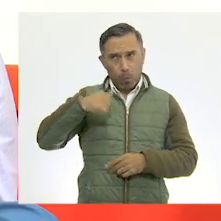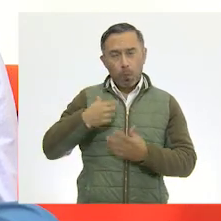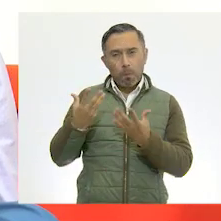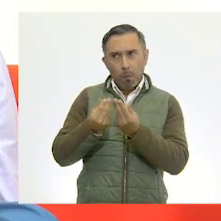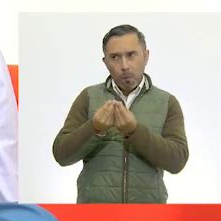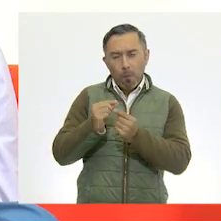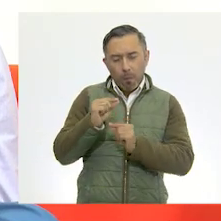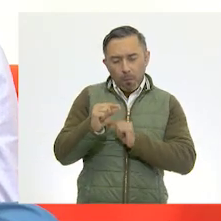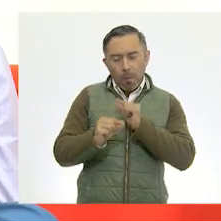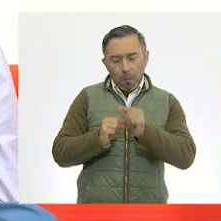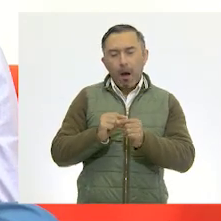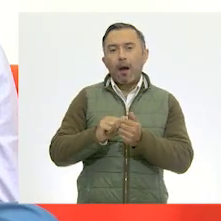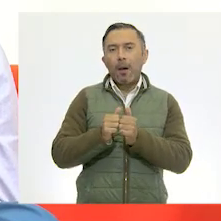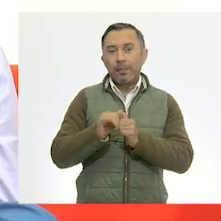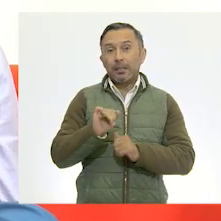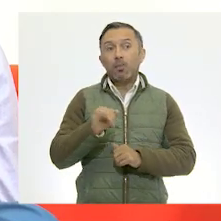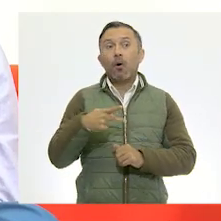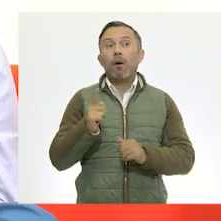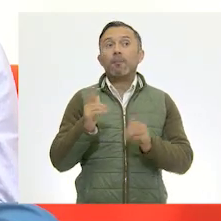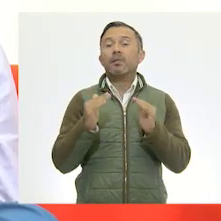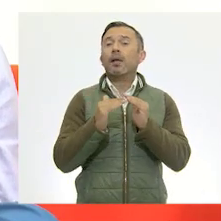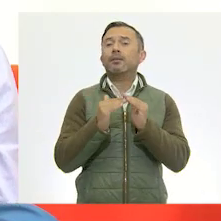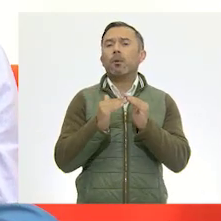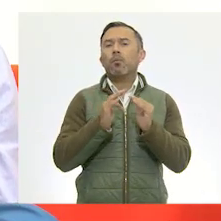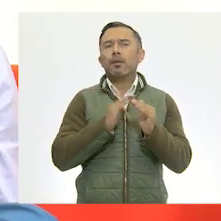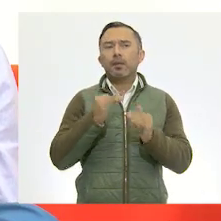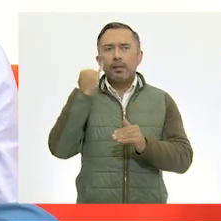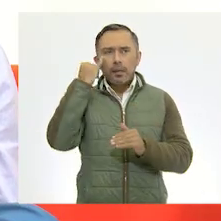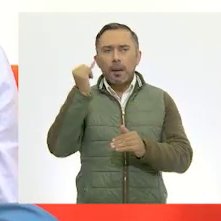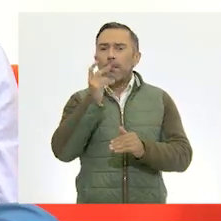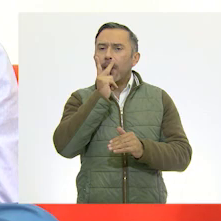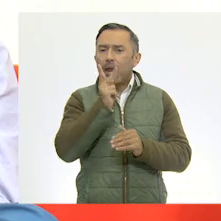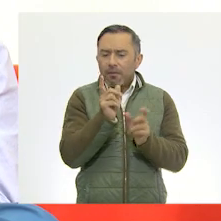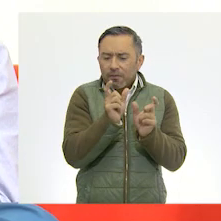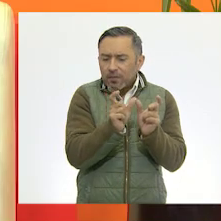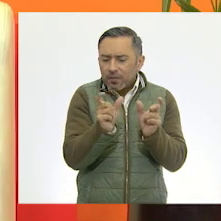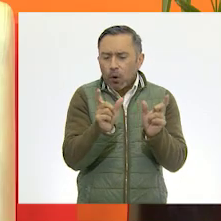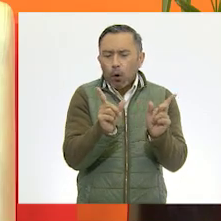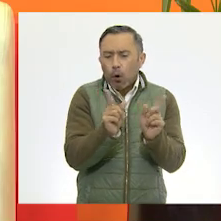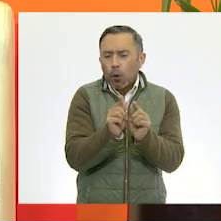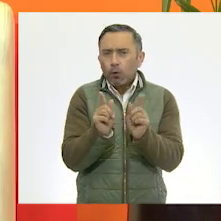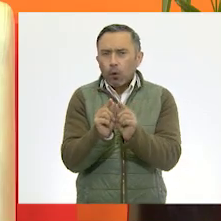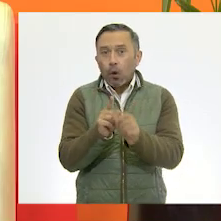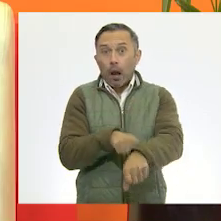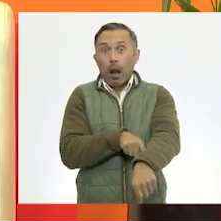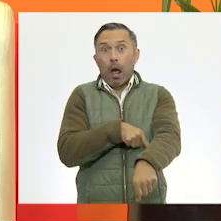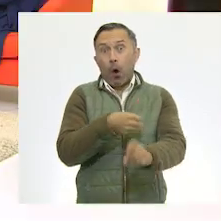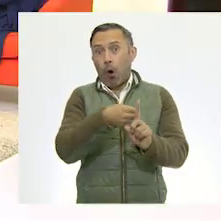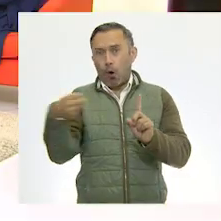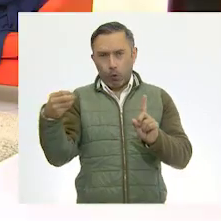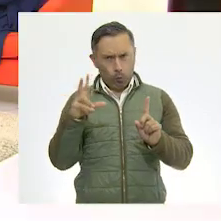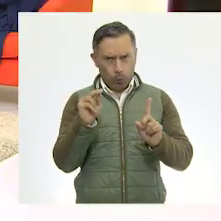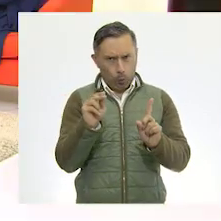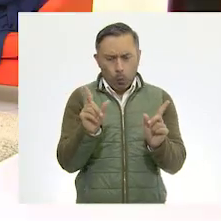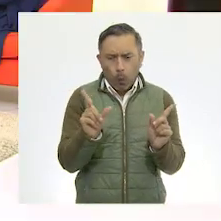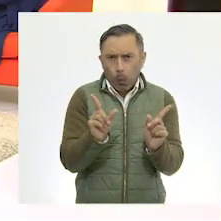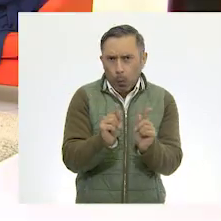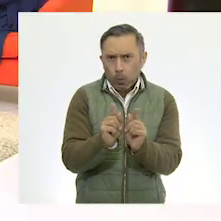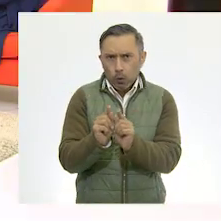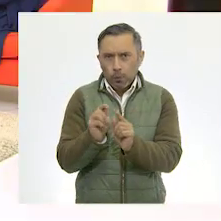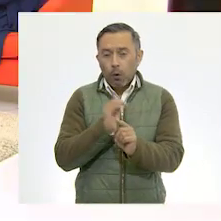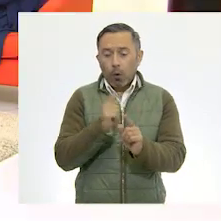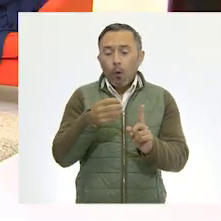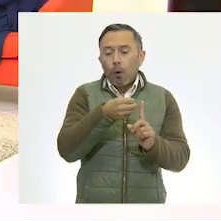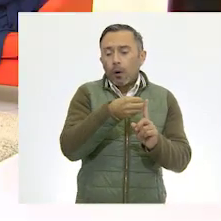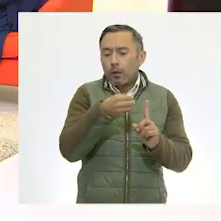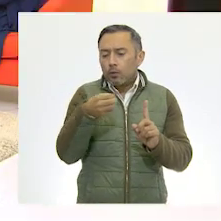ejercitarlo desde casa es aprender a utilizar frases cortas, ¿no? hacer cortes naturales en las